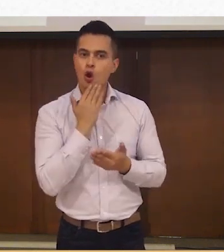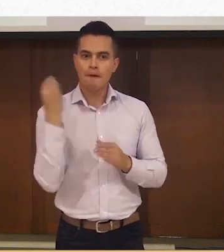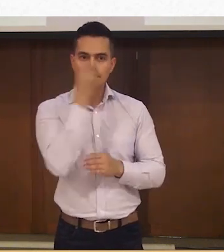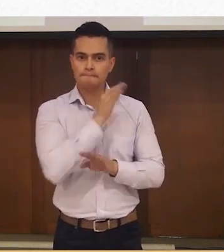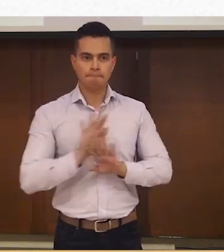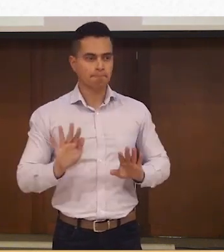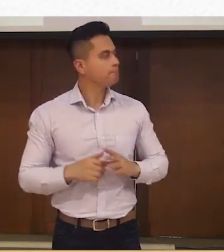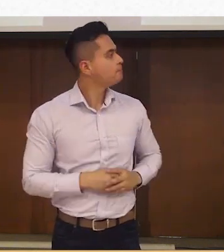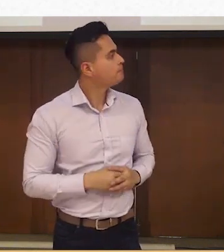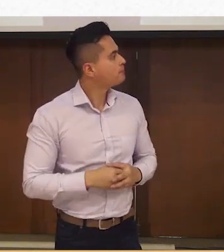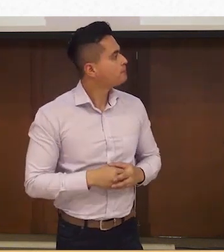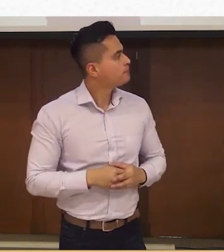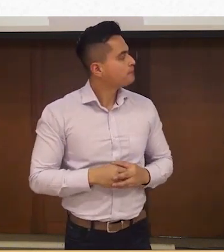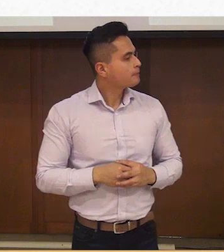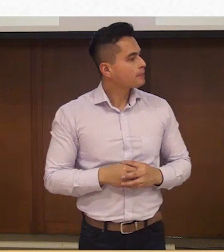Otra cosa.